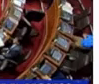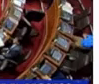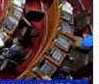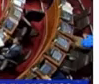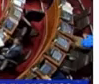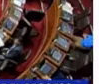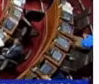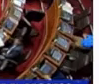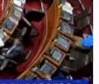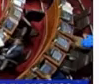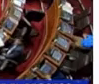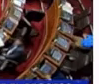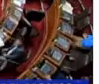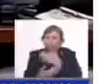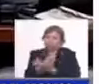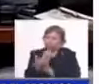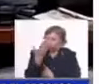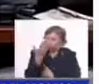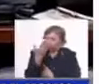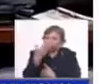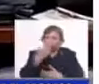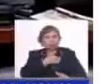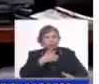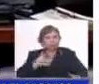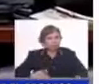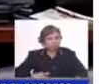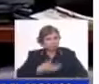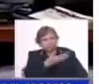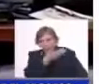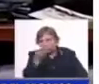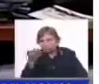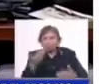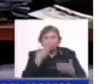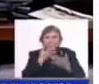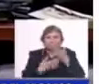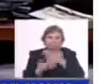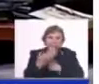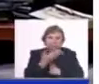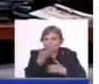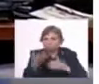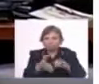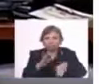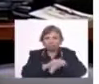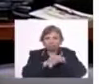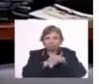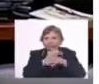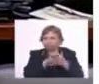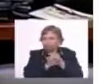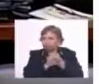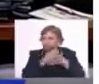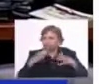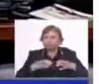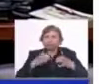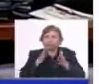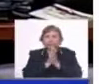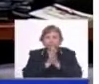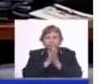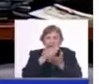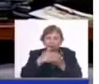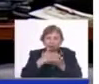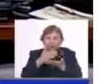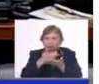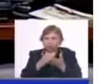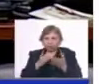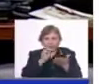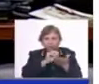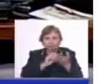Buenos días. Buenos días, señor presidente. Buenos días, colegas. Quería pedirle, señor presidente, que nos repartan el texto y nos